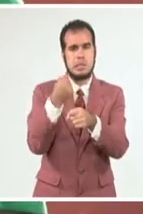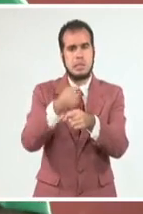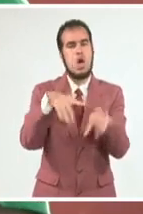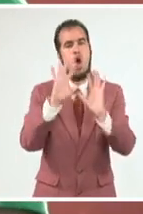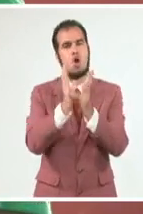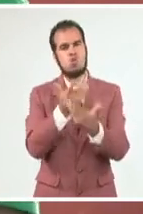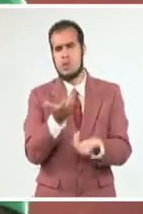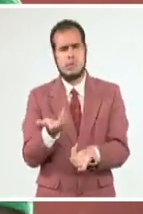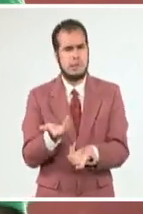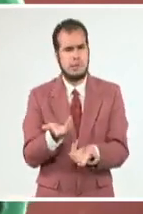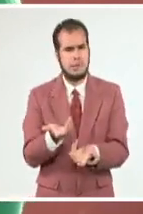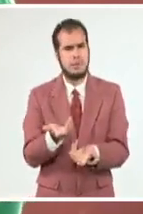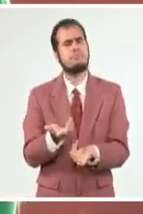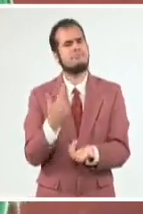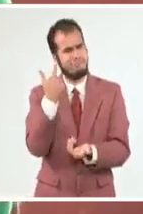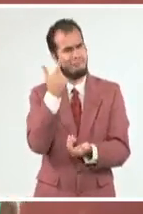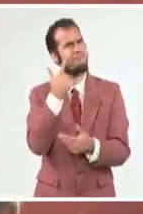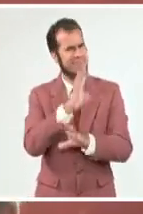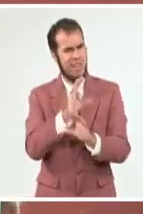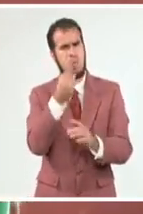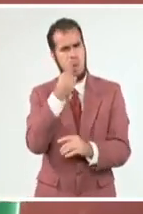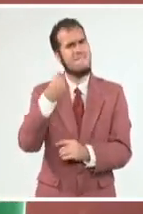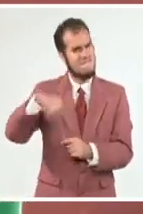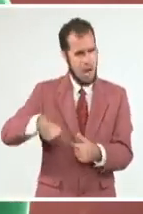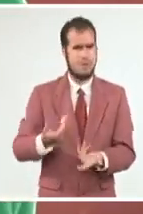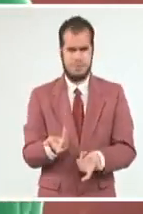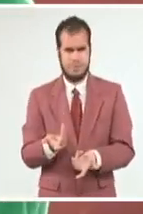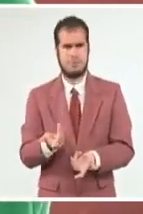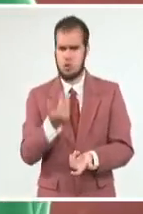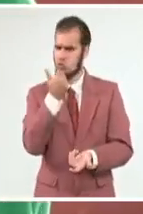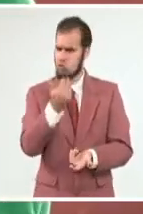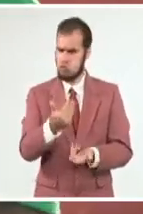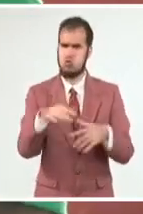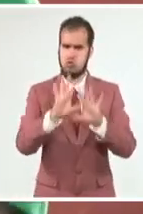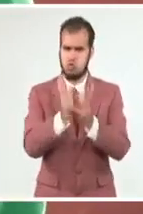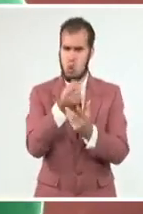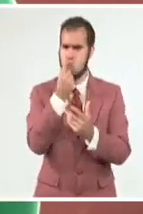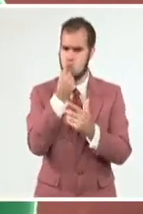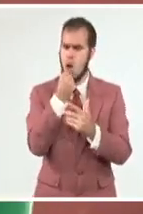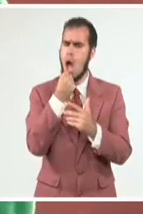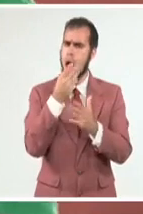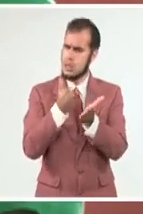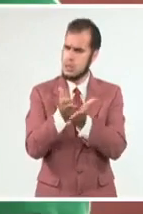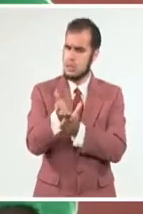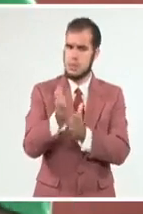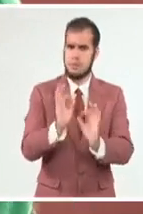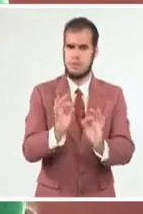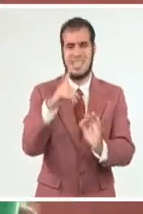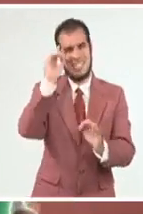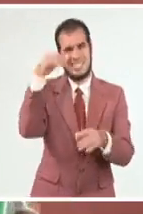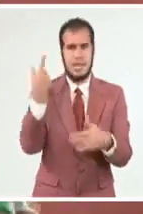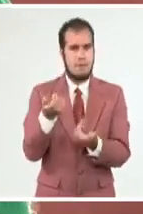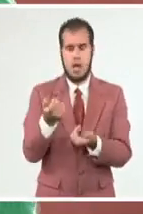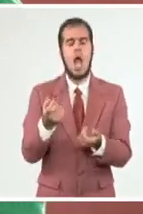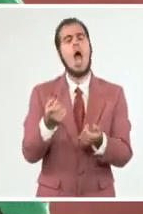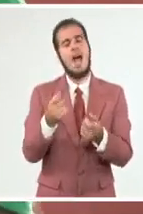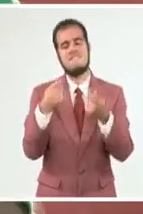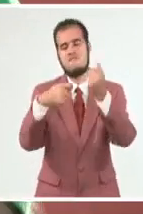ser muy provechosas y que pueden mantenerse en una nueva normalidad, como los canales de venta online,